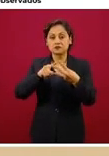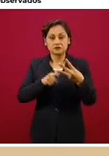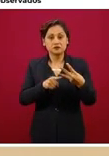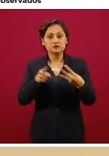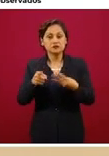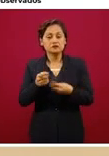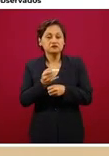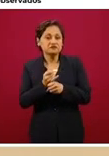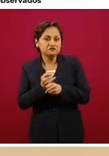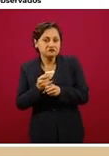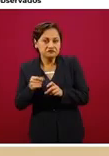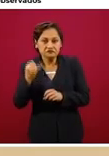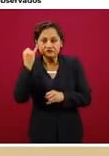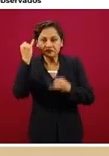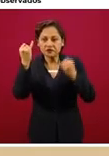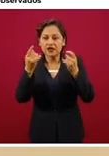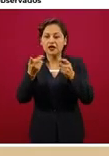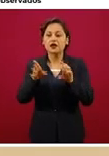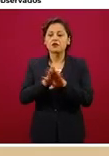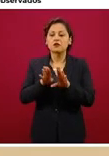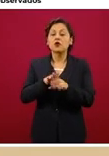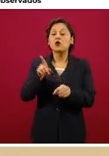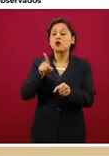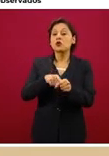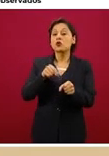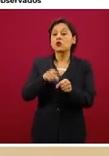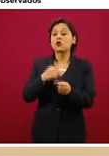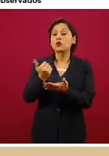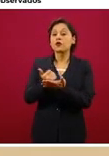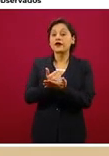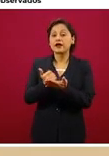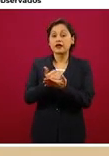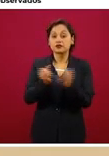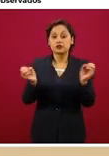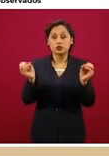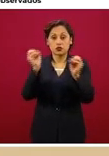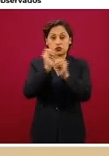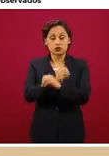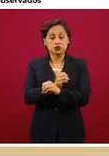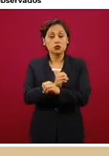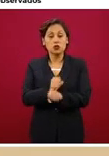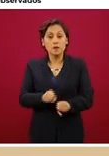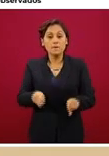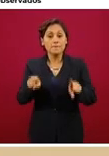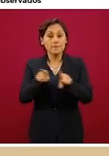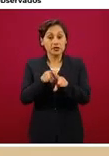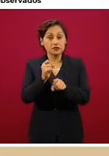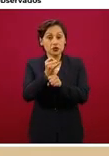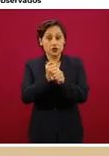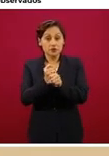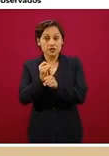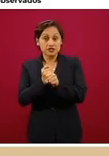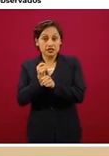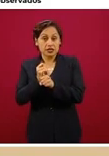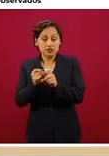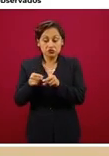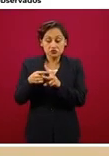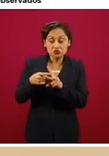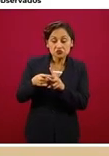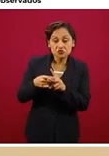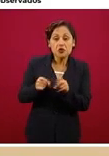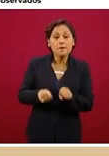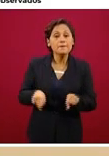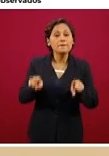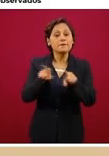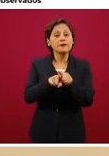la primera de ellas en color azul marino, hecha exactamente el mismo día y con los mismos métodos que se hace la curva roja.